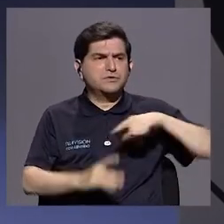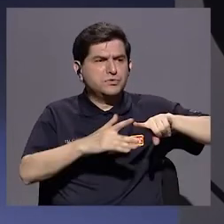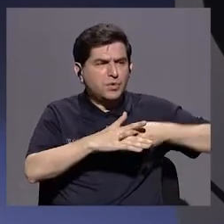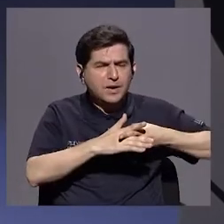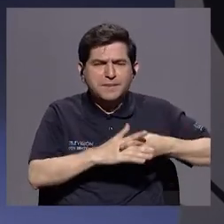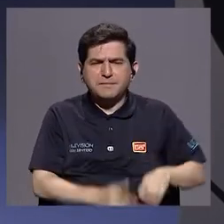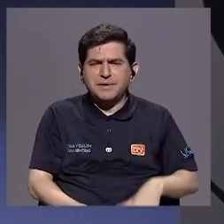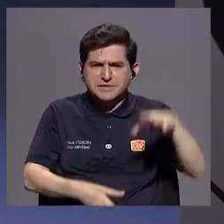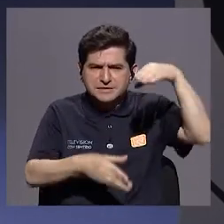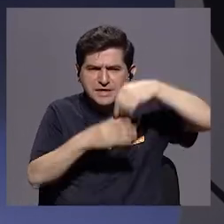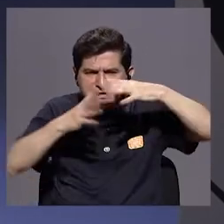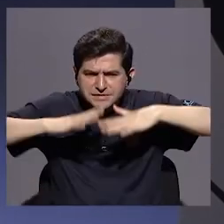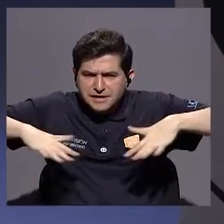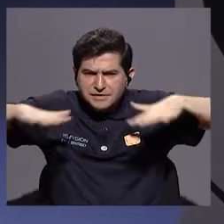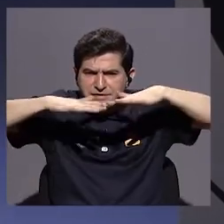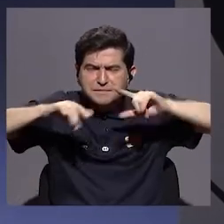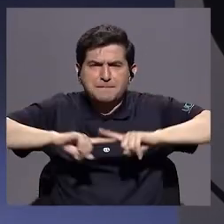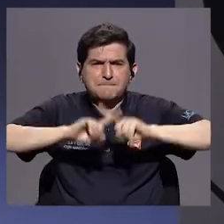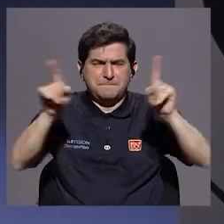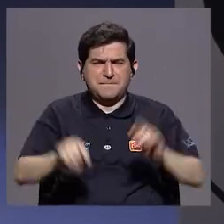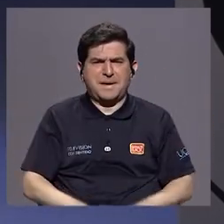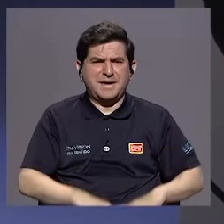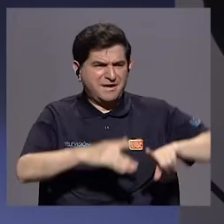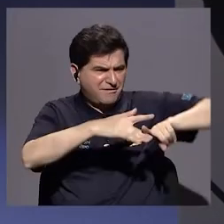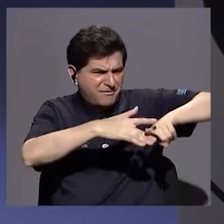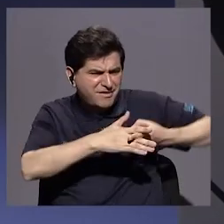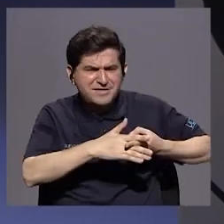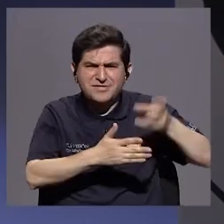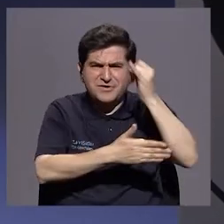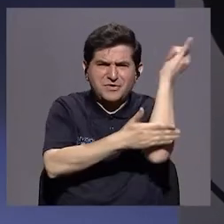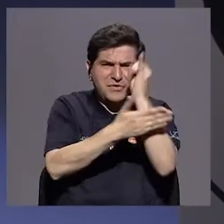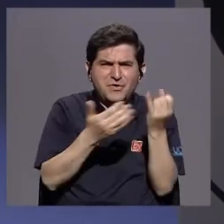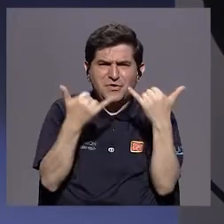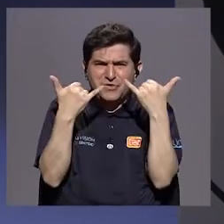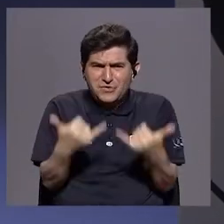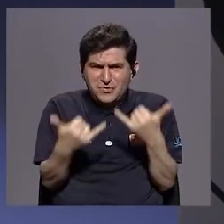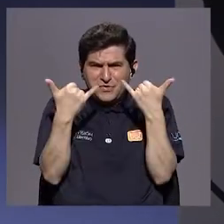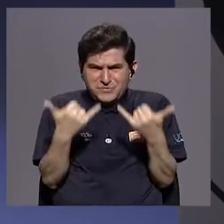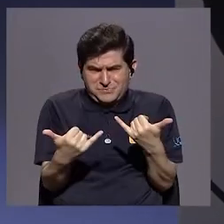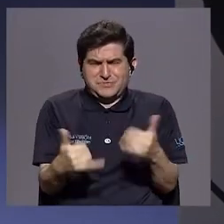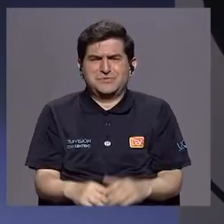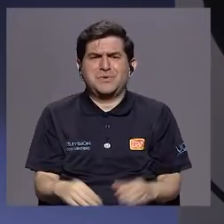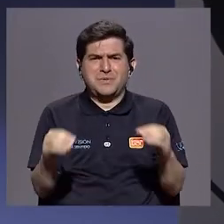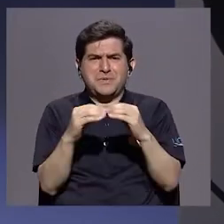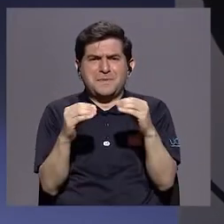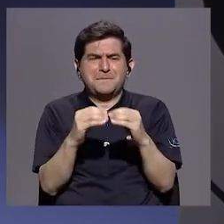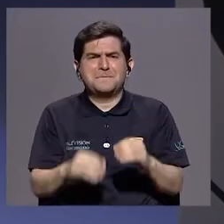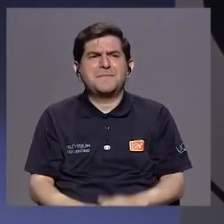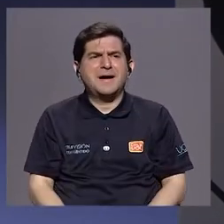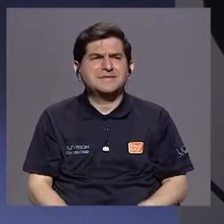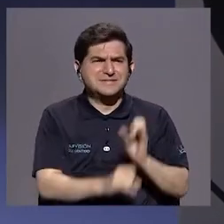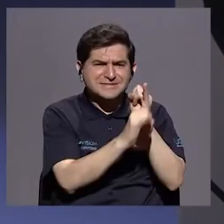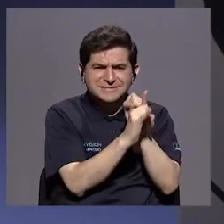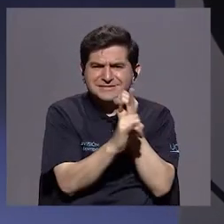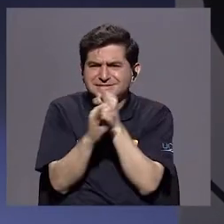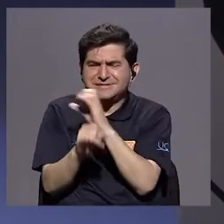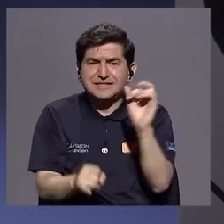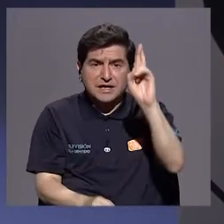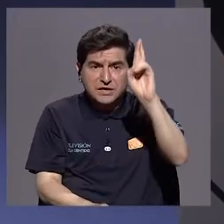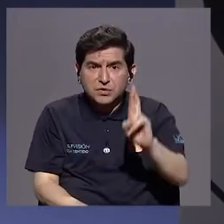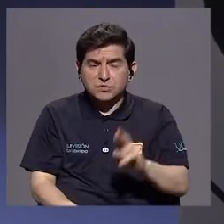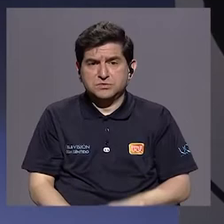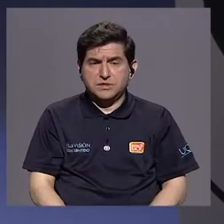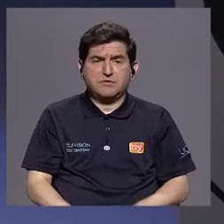incorporar a la escena pero la introducción del arte contemporáneo de una manera muchísimo más en sutil e institucional en costa rica